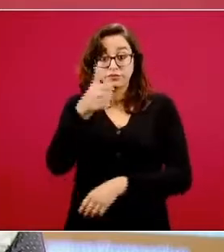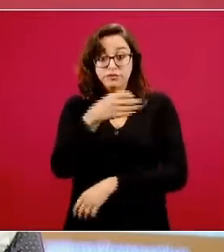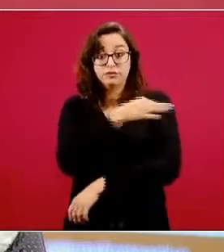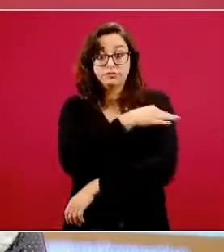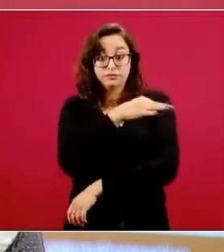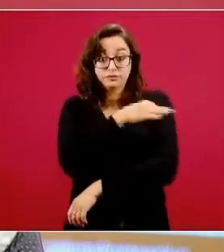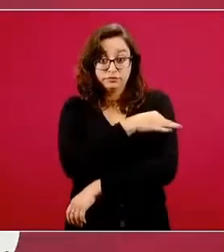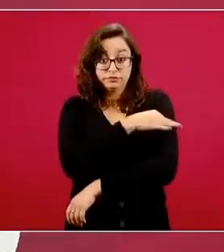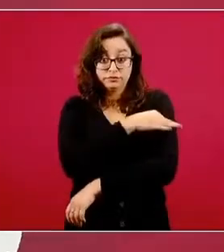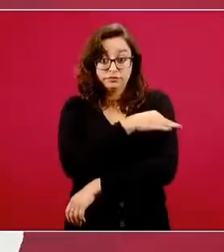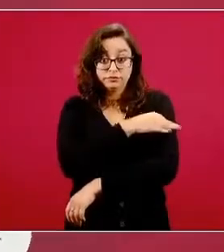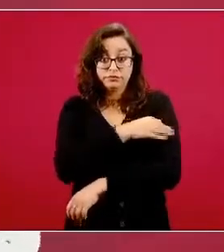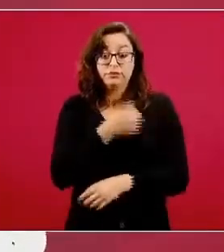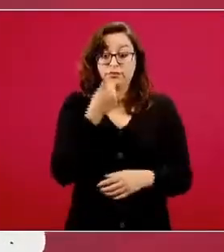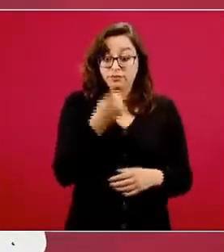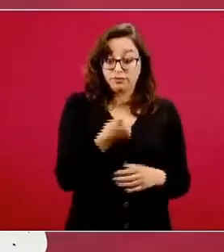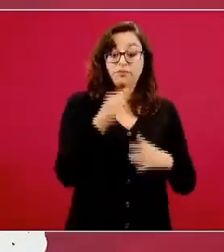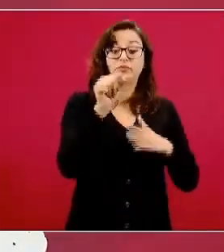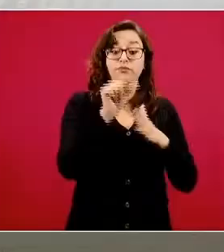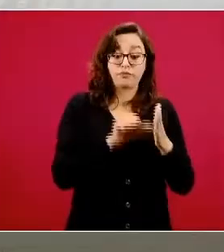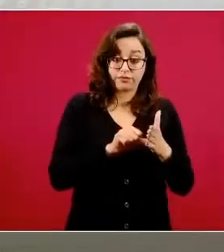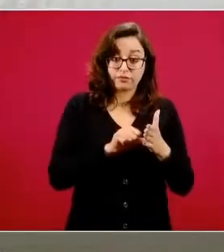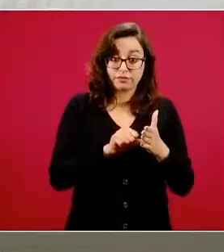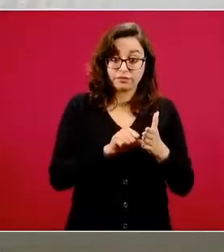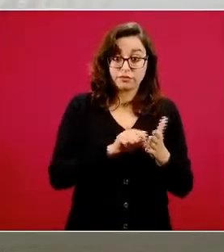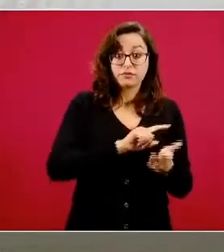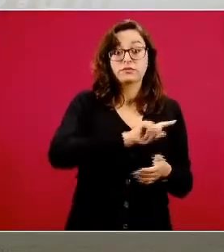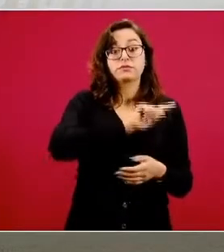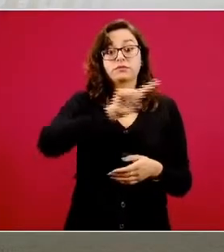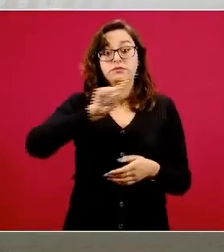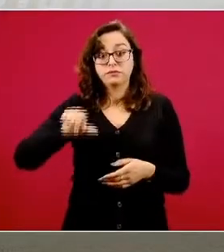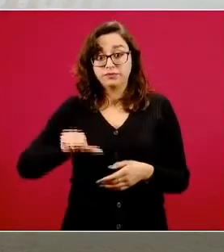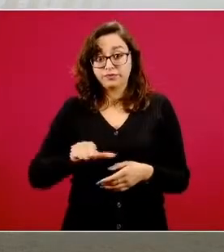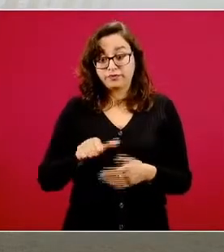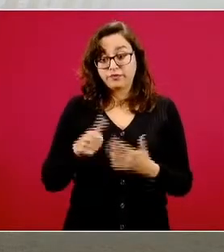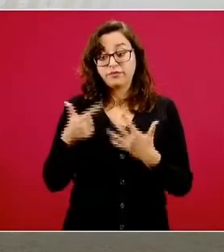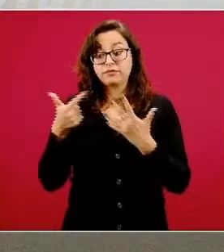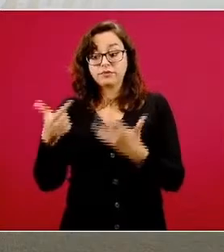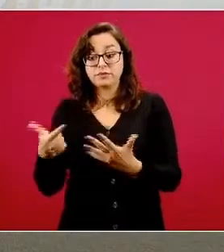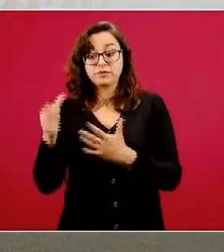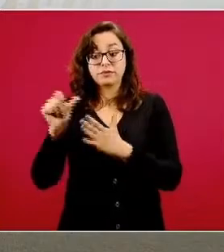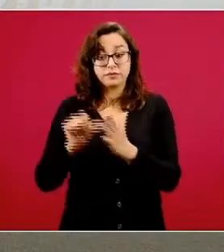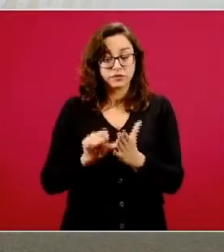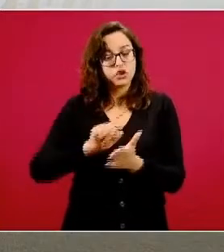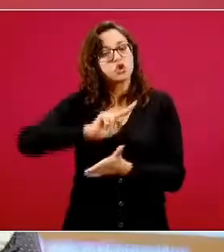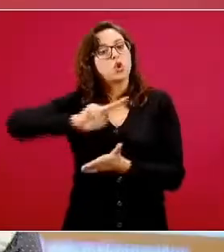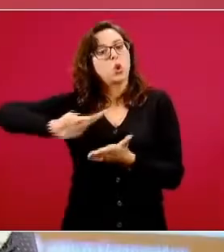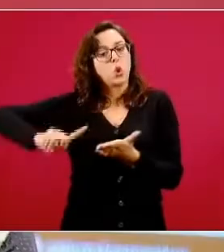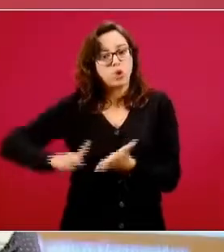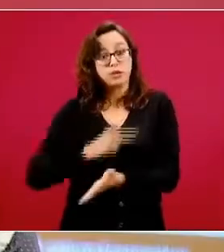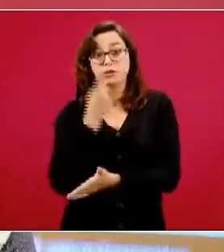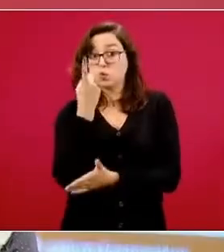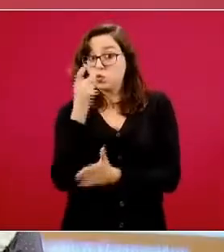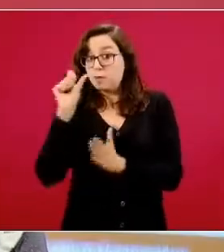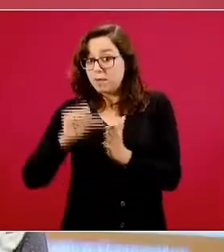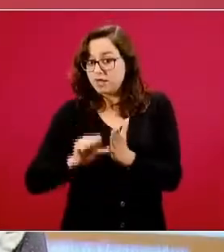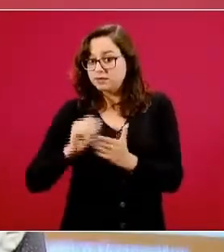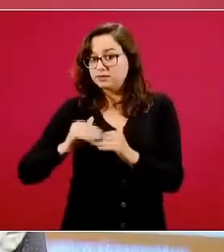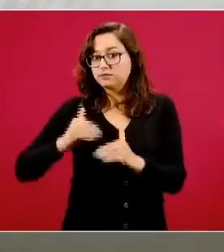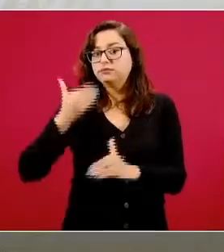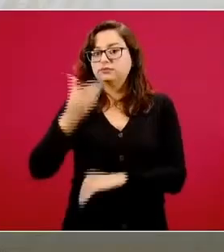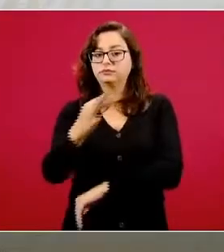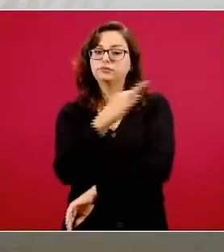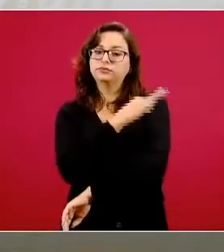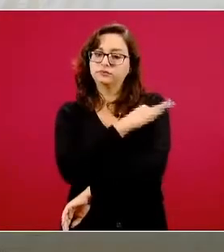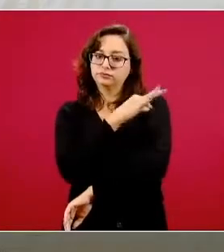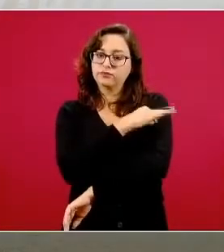se vacuna a los 6 meses y luego se les vuelve a vacunar a los 7 meses, o sea, un mes después de aplicarse la